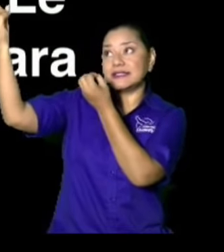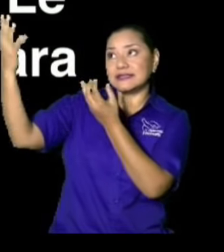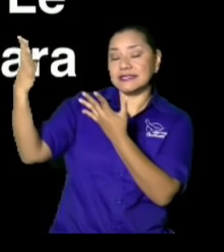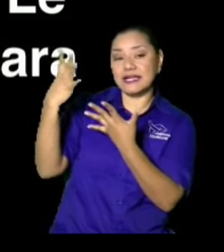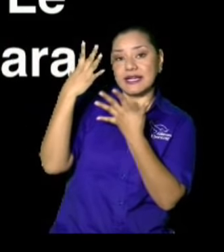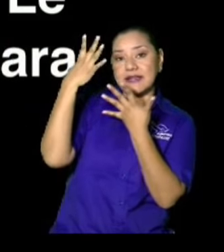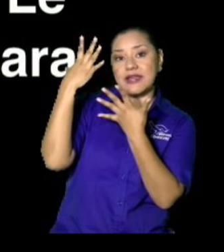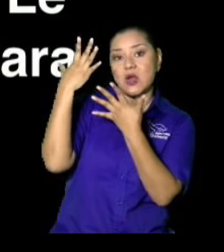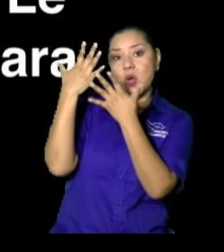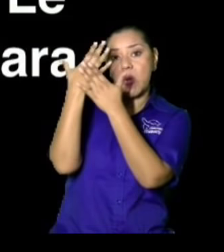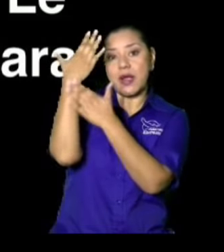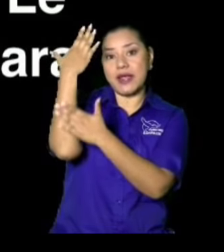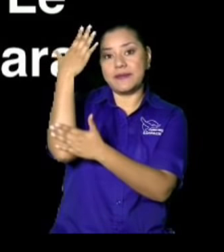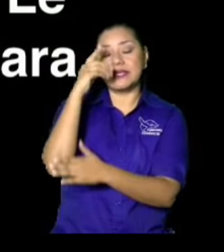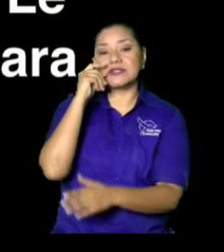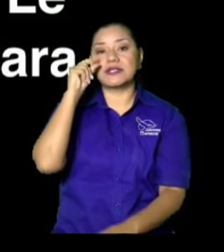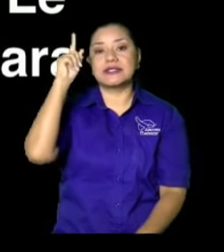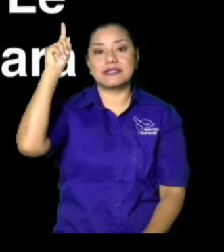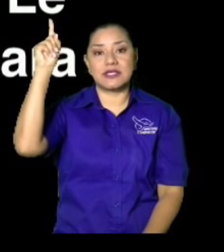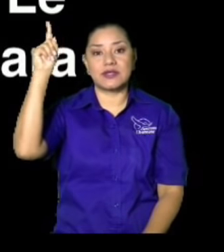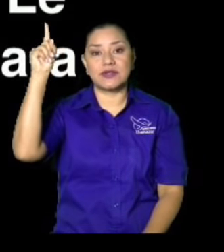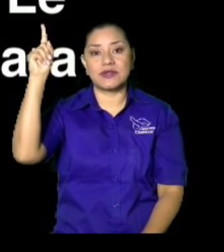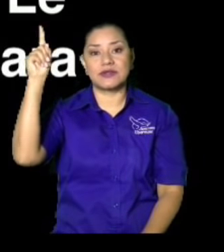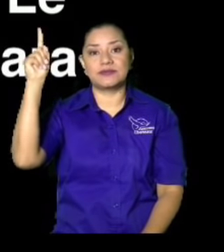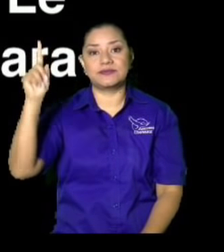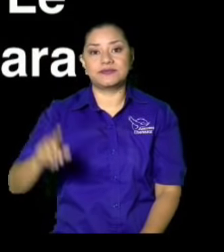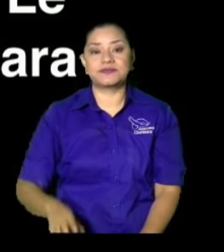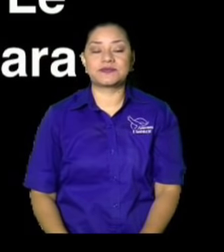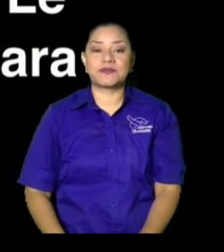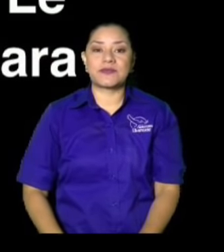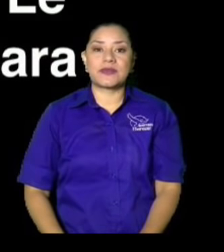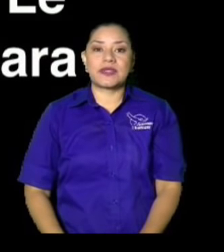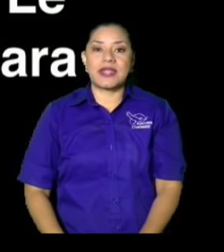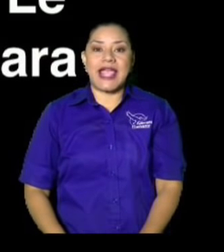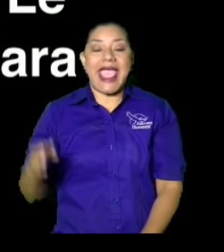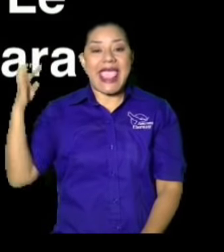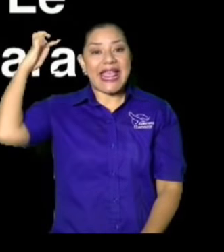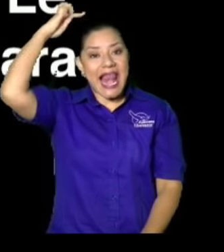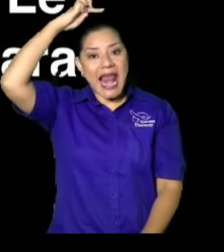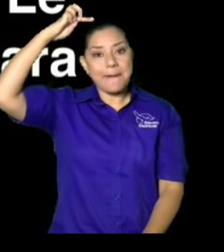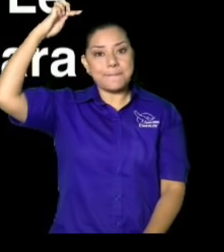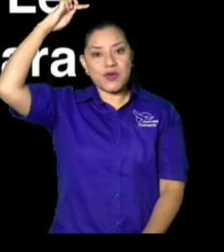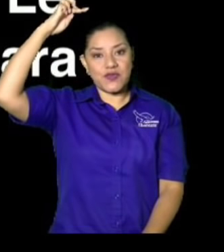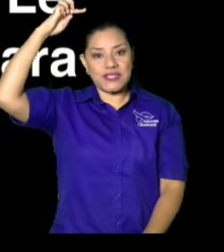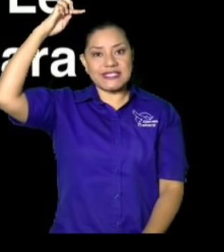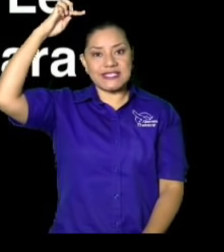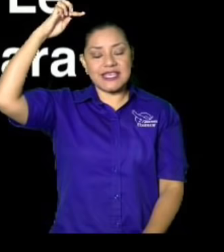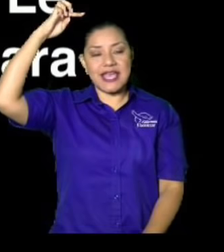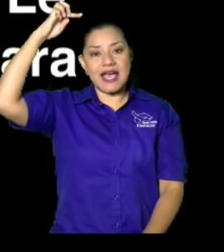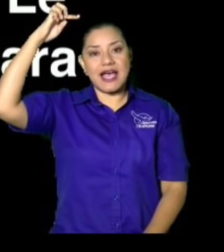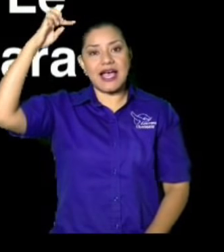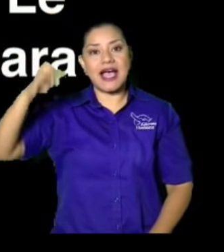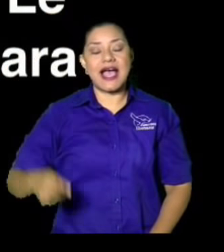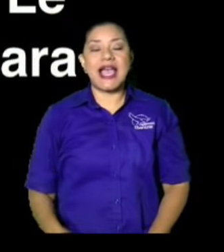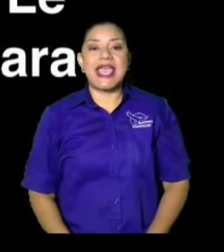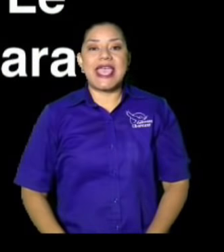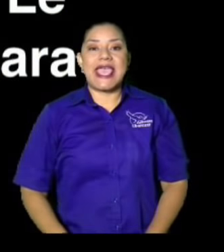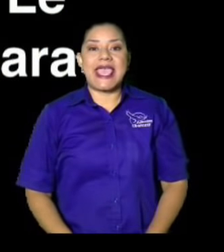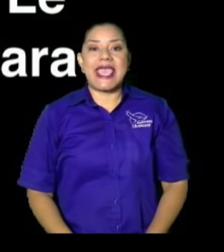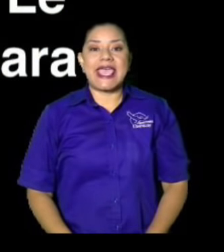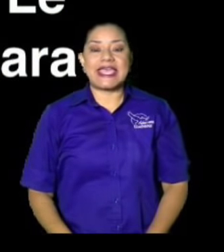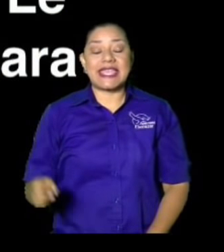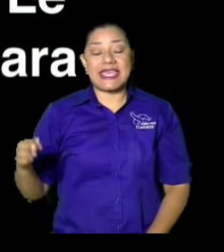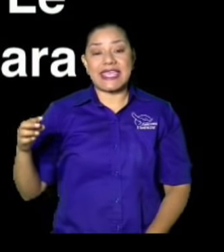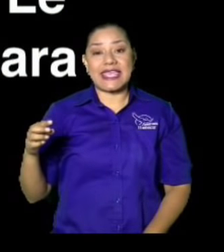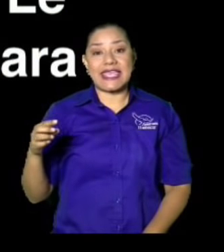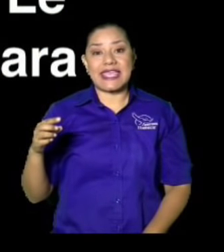Entonces, lo que el Señor ponía hoy, la profecía que daba por medio del profeta Tito, era